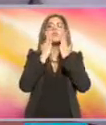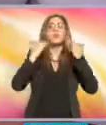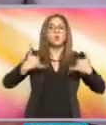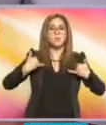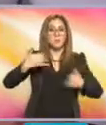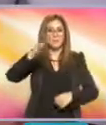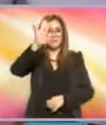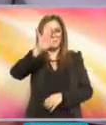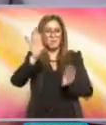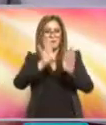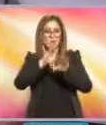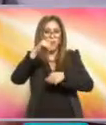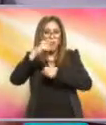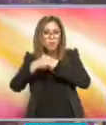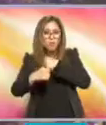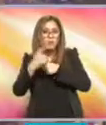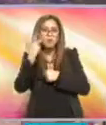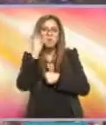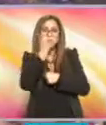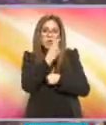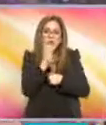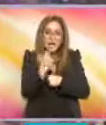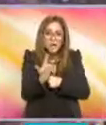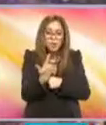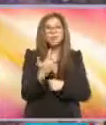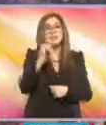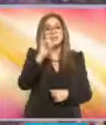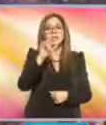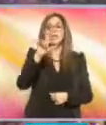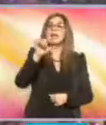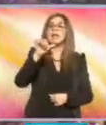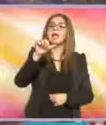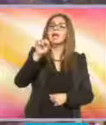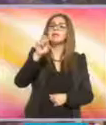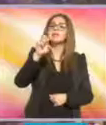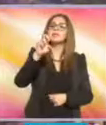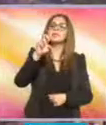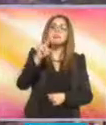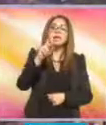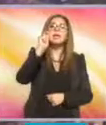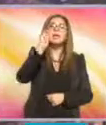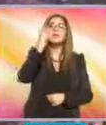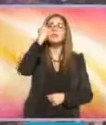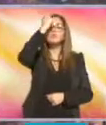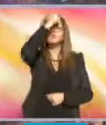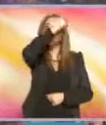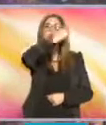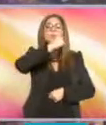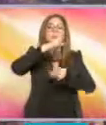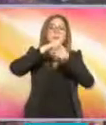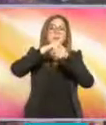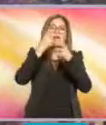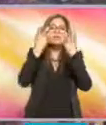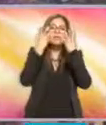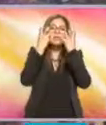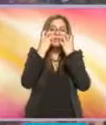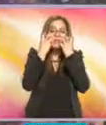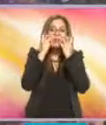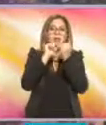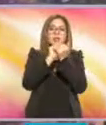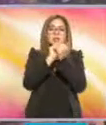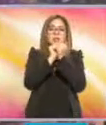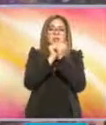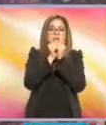alguna forma? De alguna manera. Sí, esas de cuenta que lo que hace el láser es quemar la piel y lo que fomenta esto es que se estimule